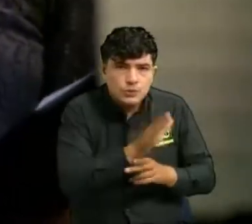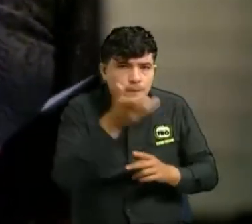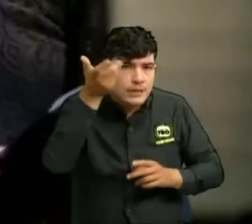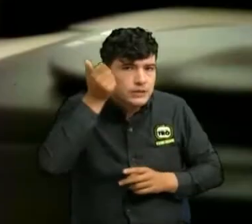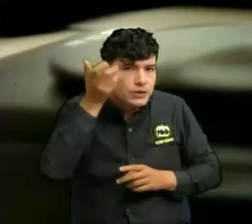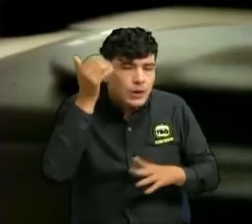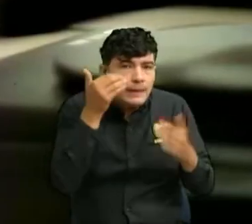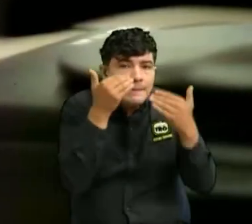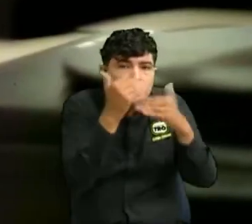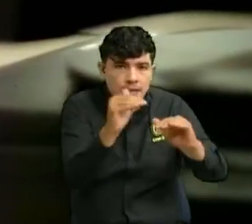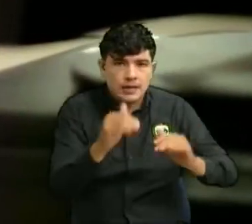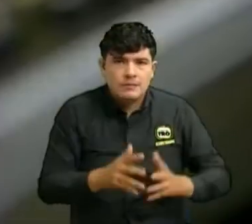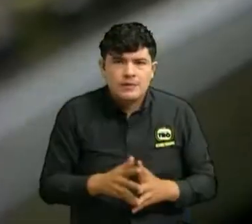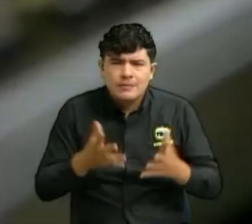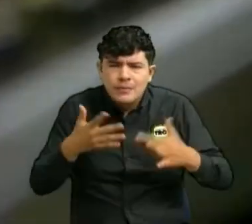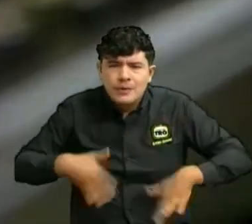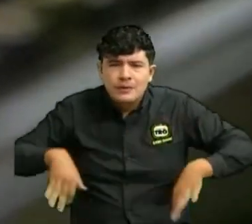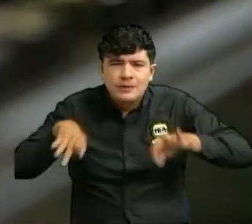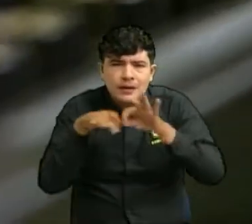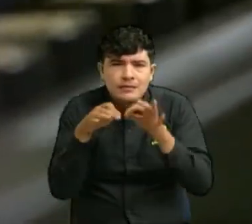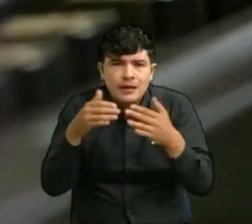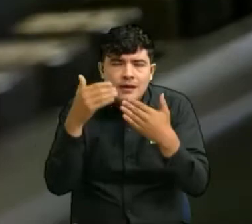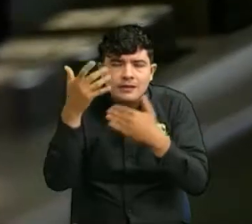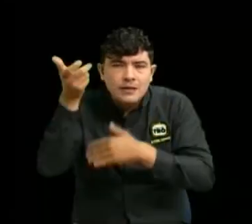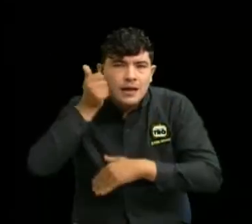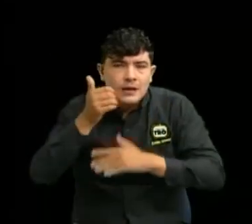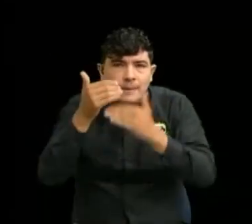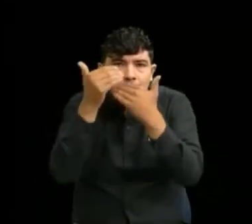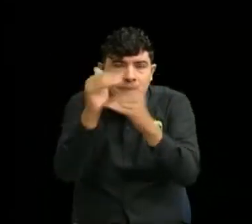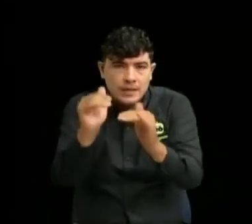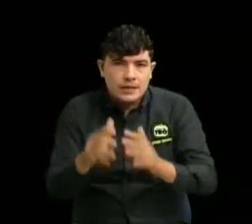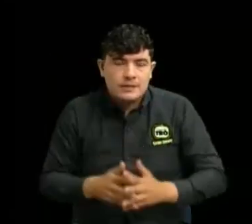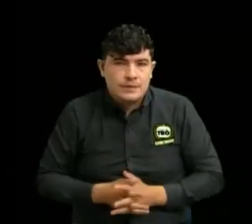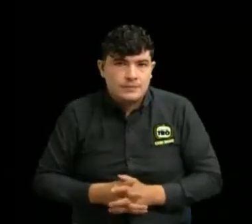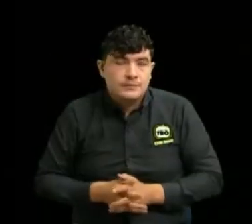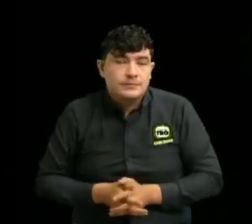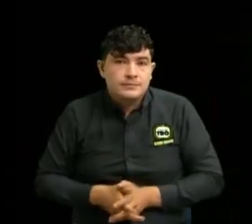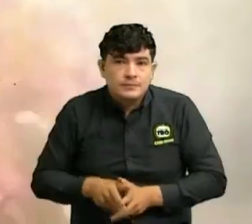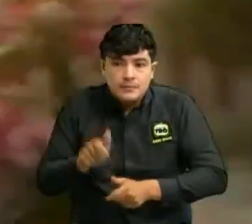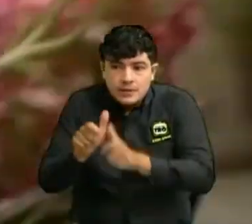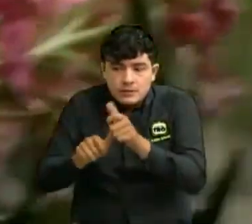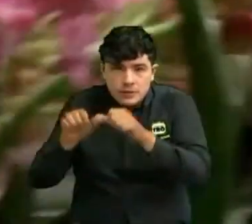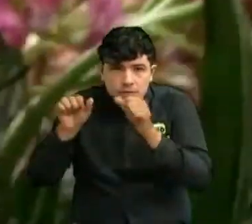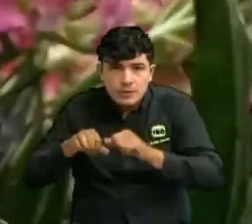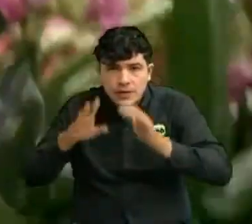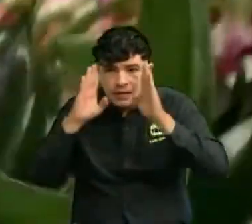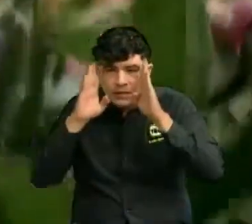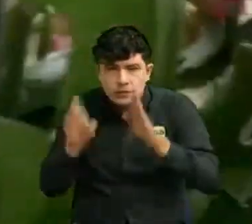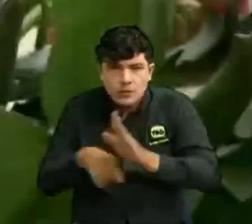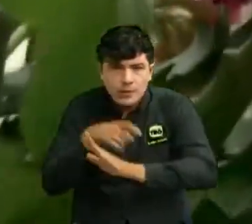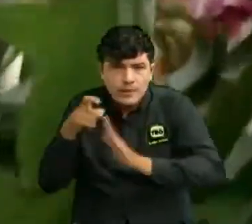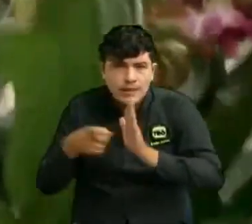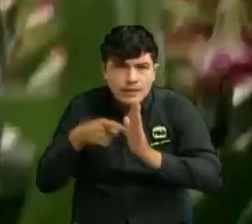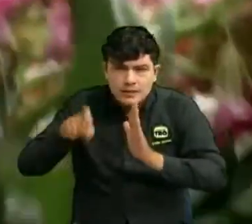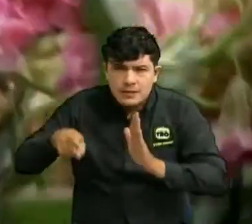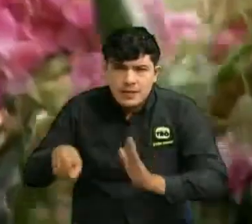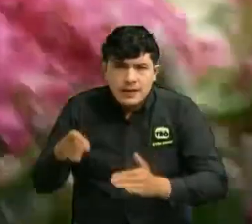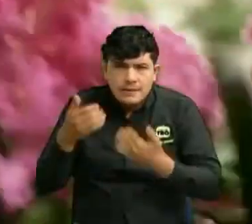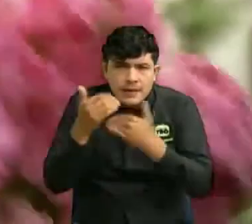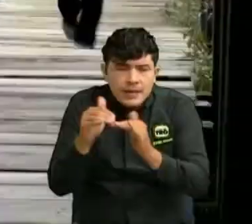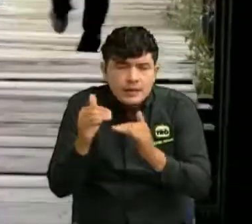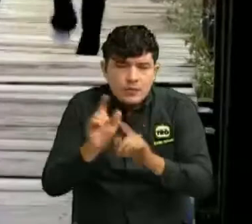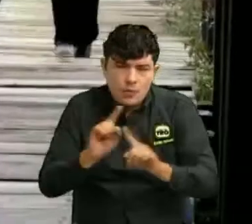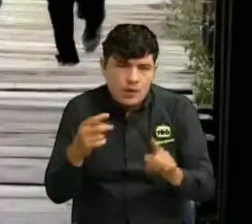Suficiente con que un salario mínimo no alcance para que una persona pueda cubrir todas sus necesidades, para que